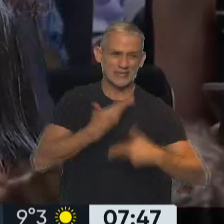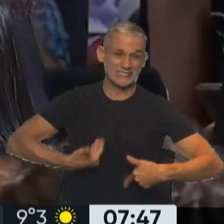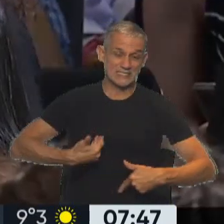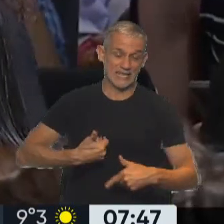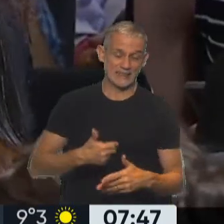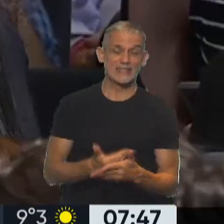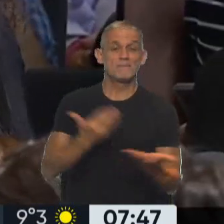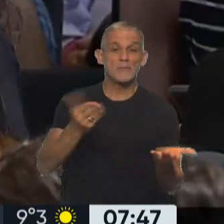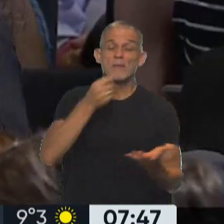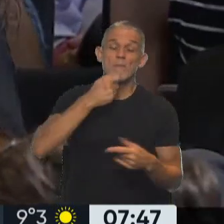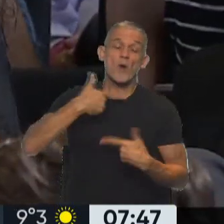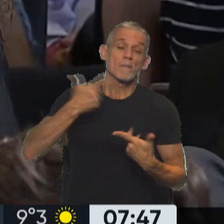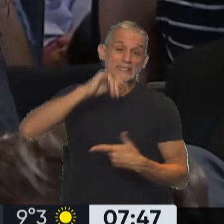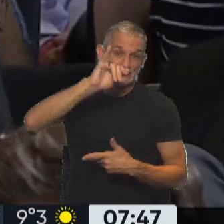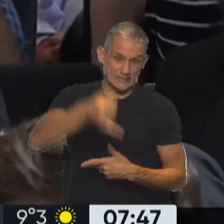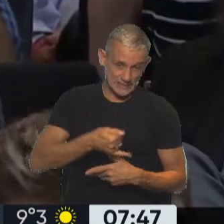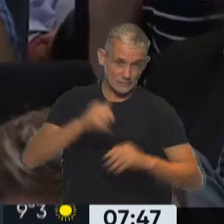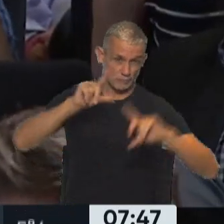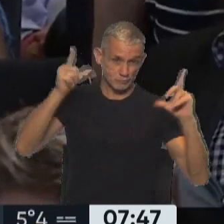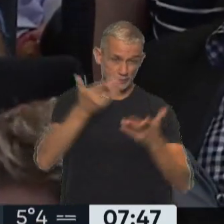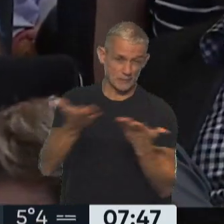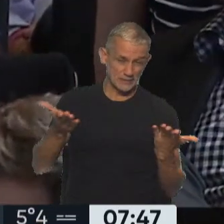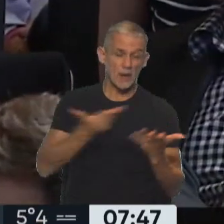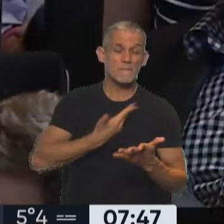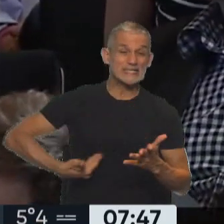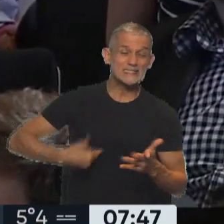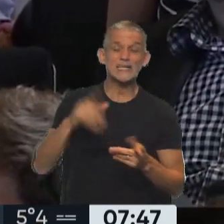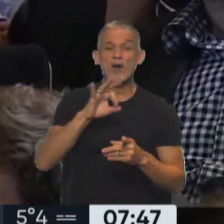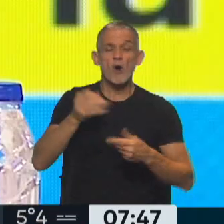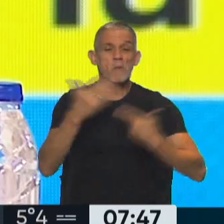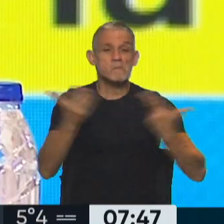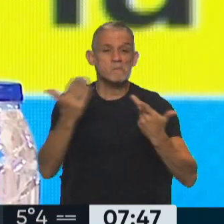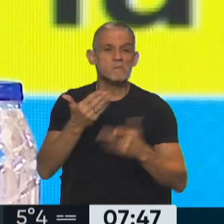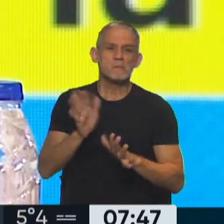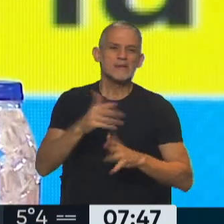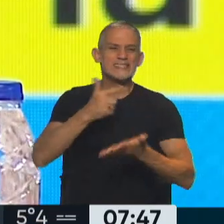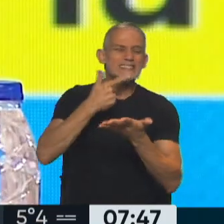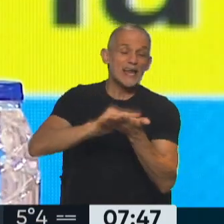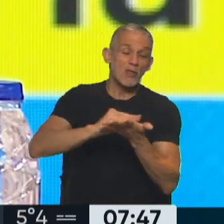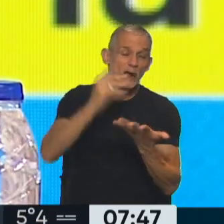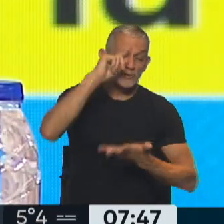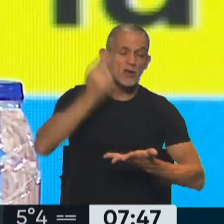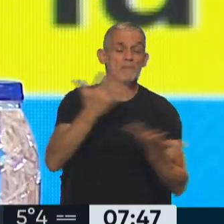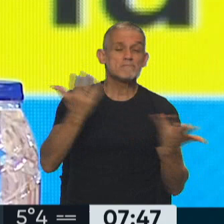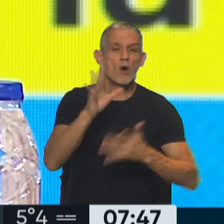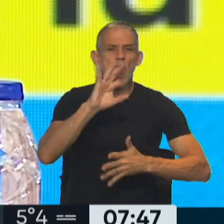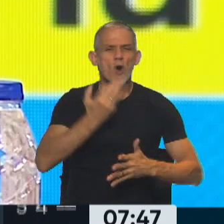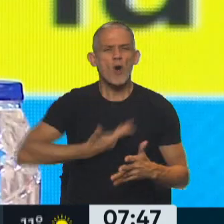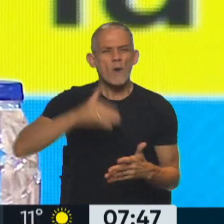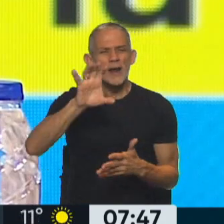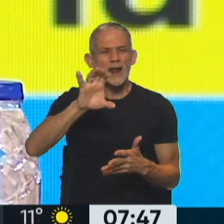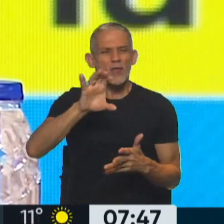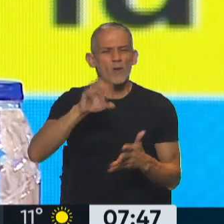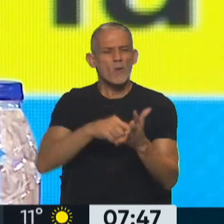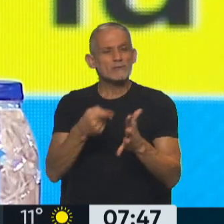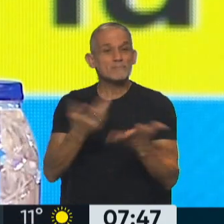elecciones y además en el caso de que sea candidata será candidata presidenta de la nación será candidata a senadora nacional o a gobernadora de